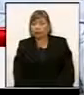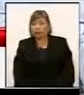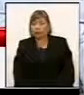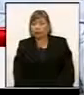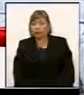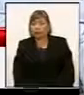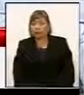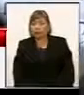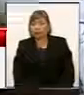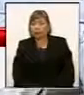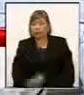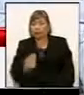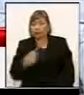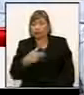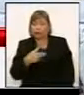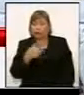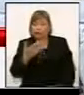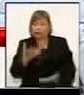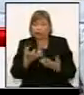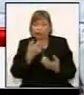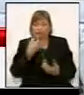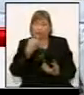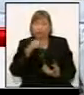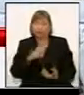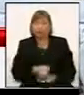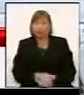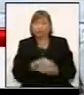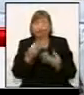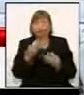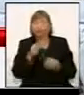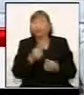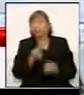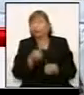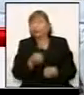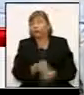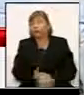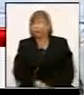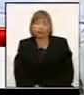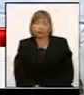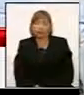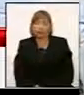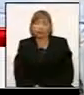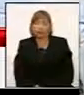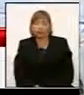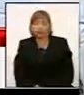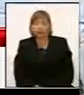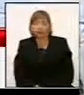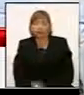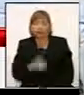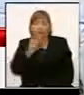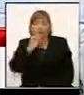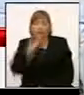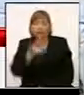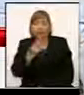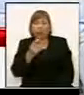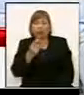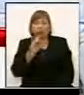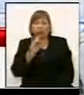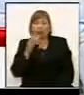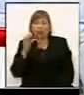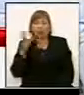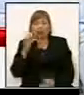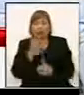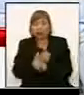¿Ya? Y nosotros queremos eso. Porque lo otro, señores, San Juan del Urigancho han explosionado,